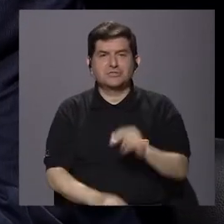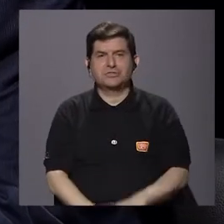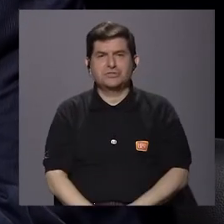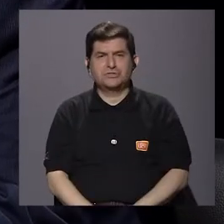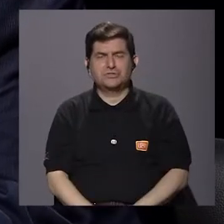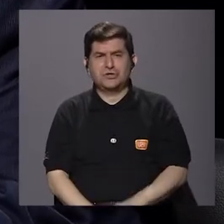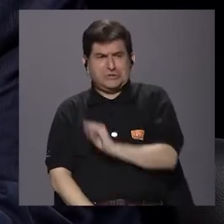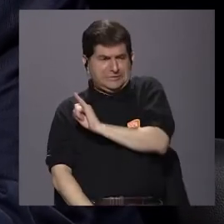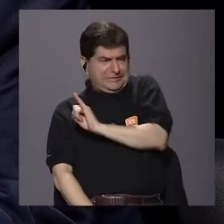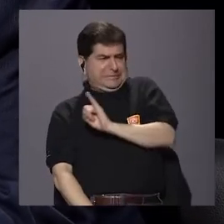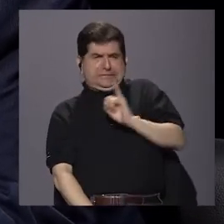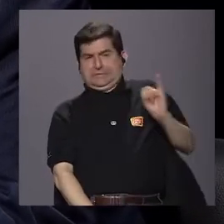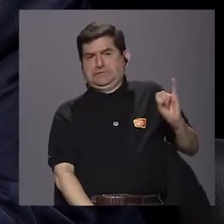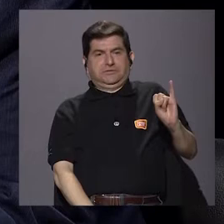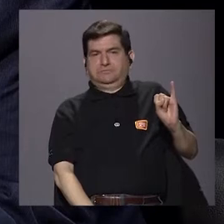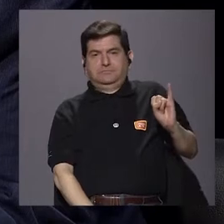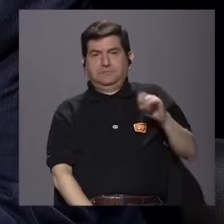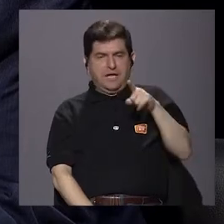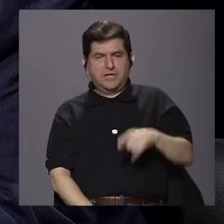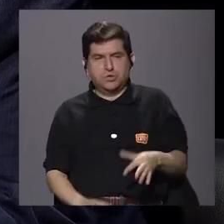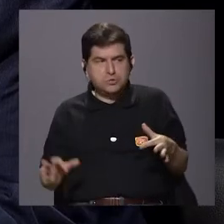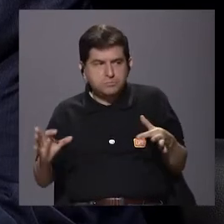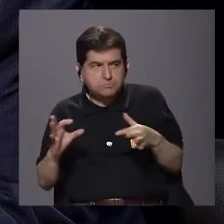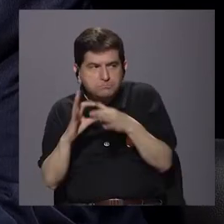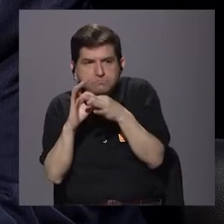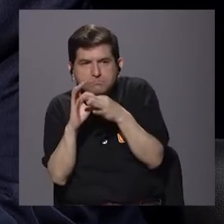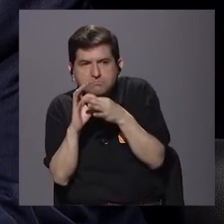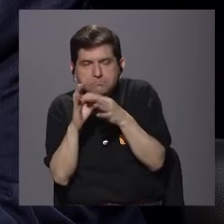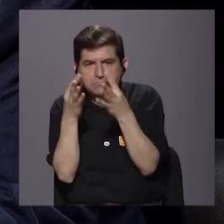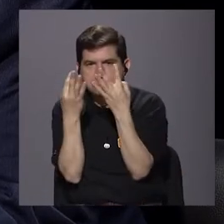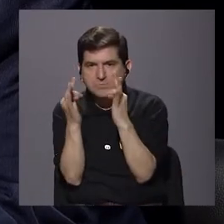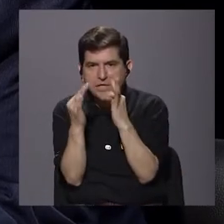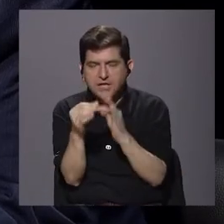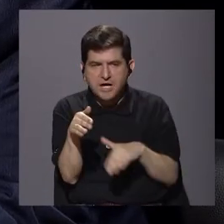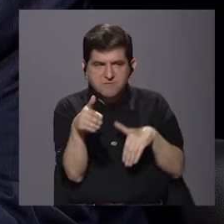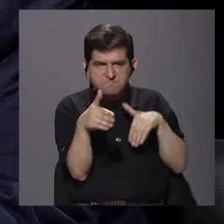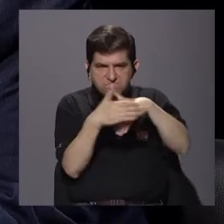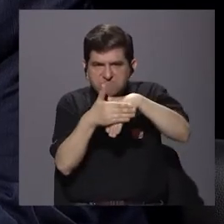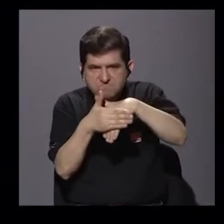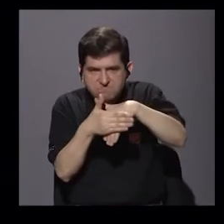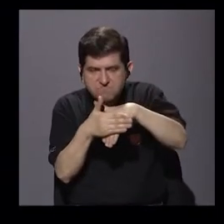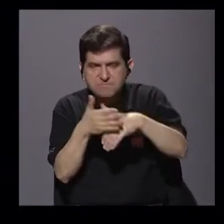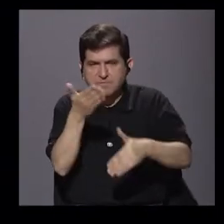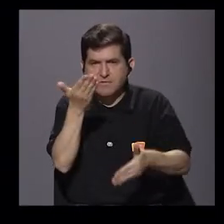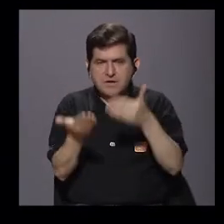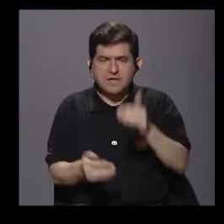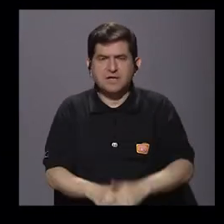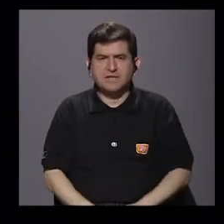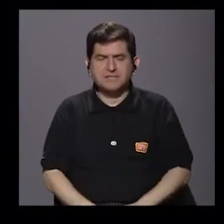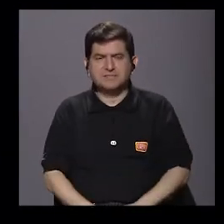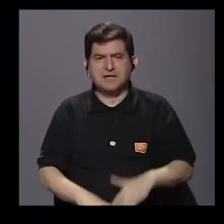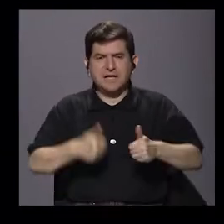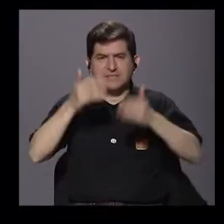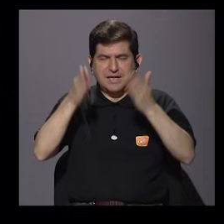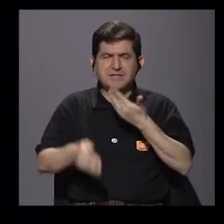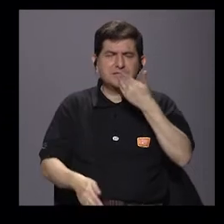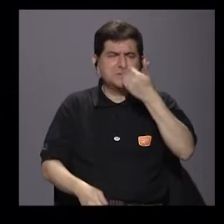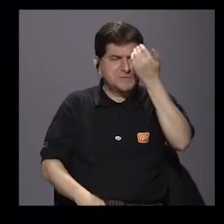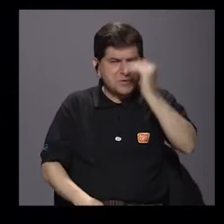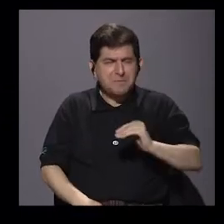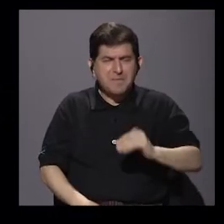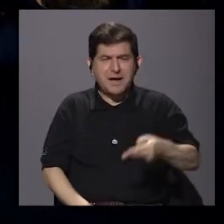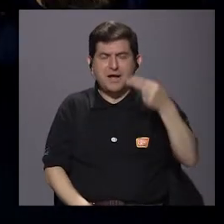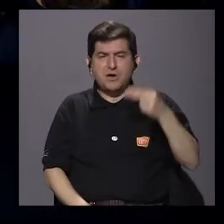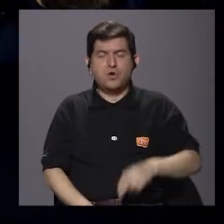radicales de izquierdas si hubieran reunido para impedirlo y tuvo tal vez el candidato más mal de la historia de andoain planear